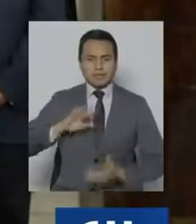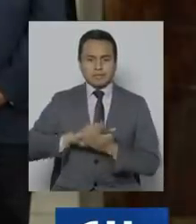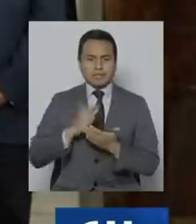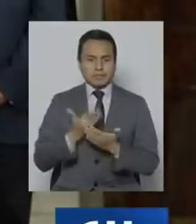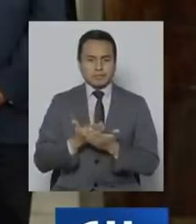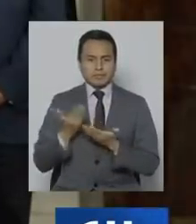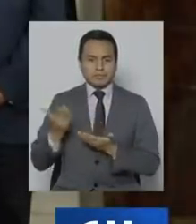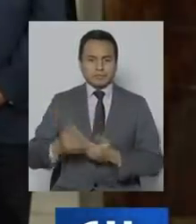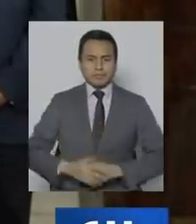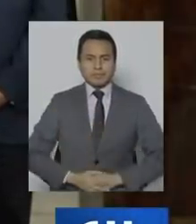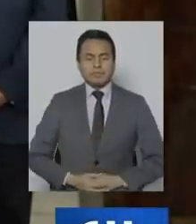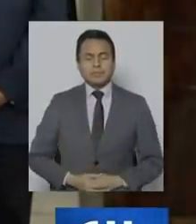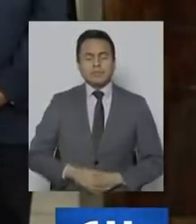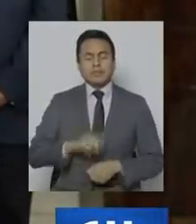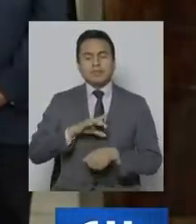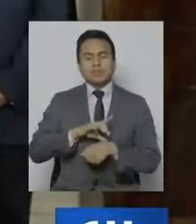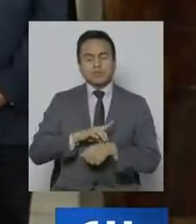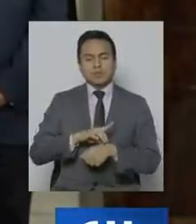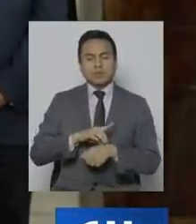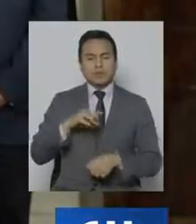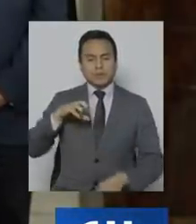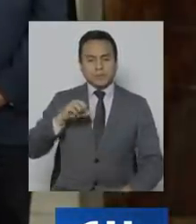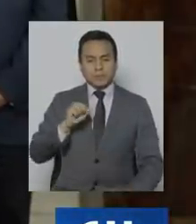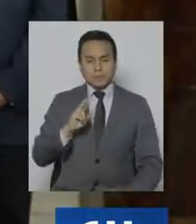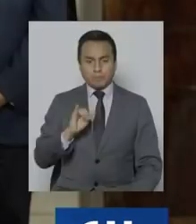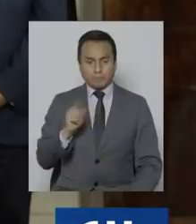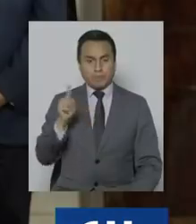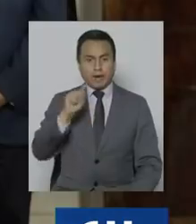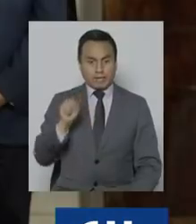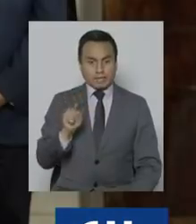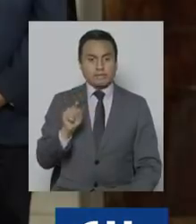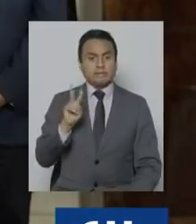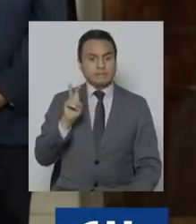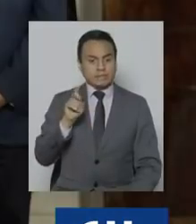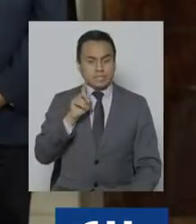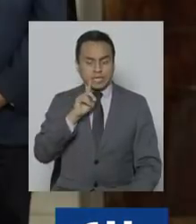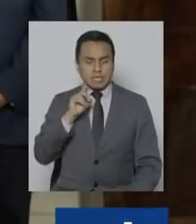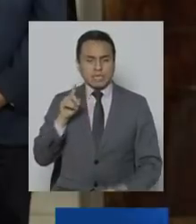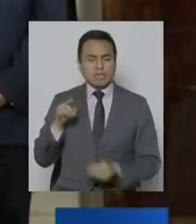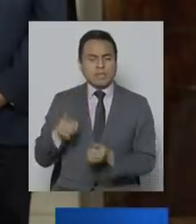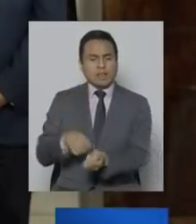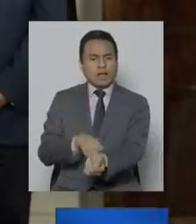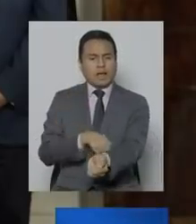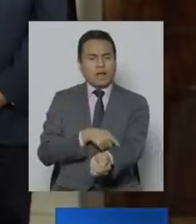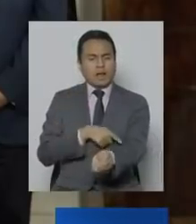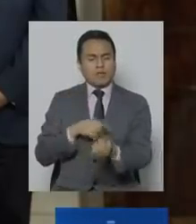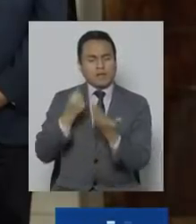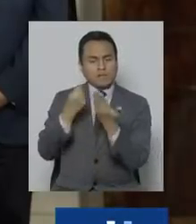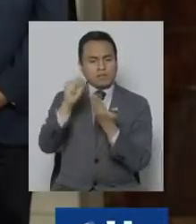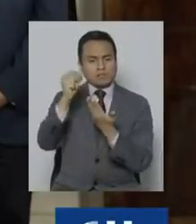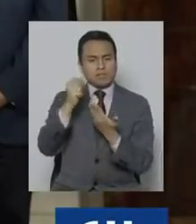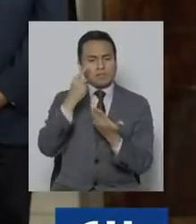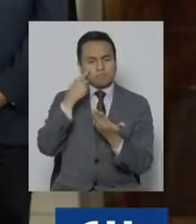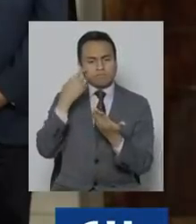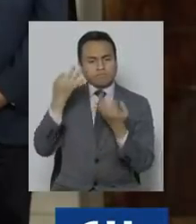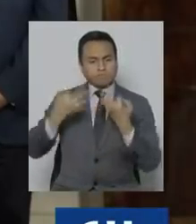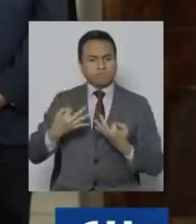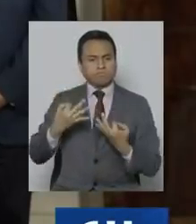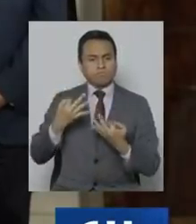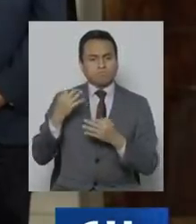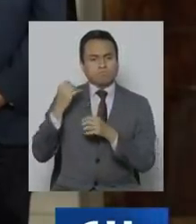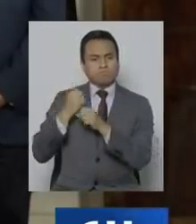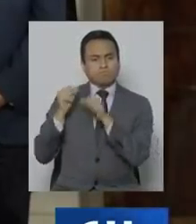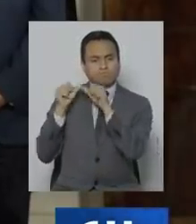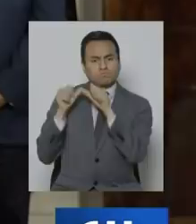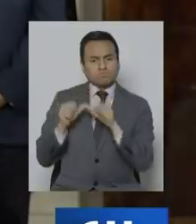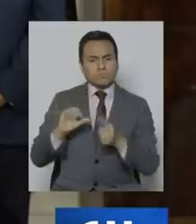Salud. El doctor Enrique París tiene una larga, valiosa y reconocida trayectoria en el